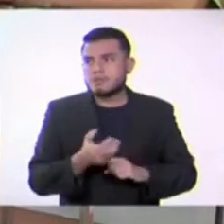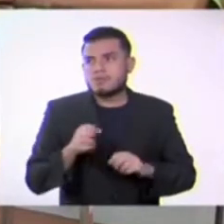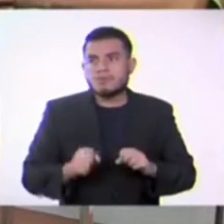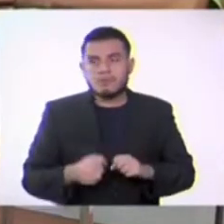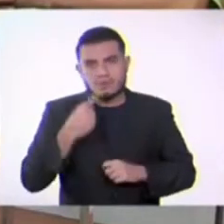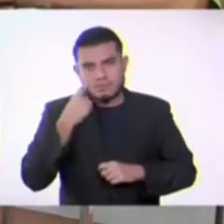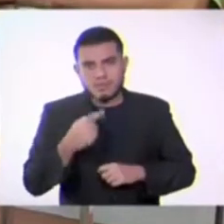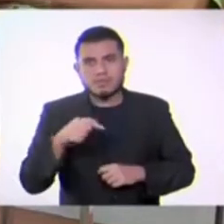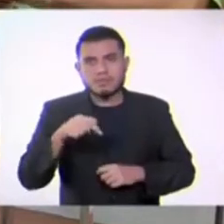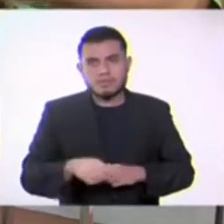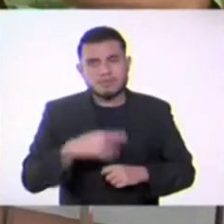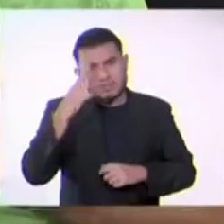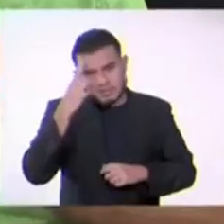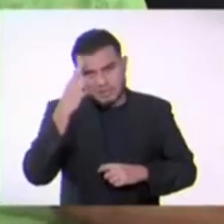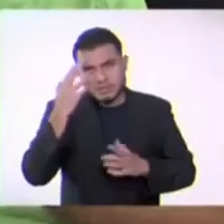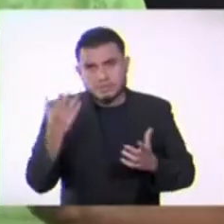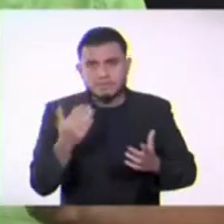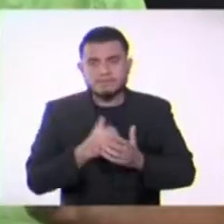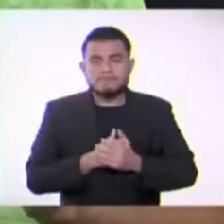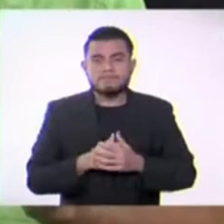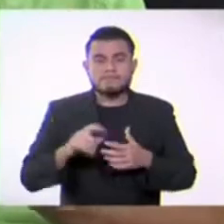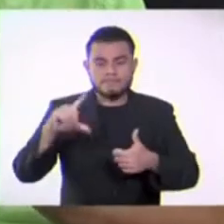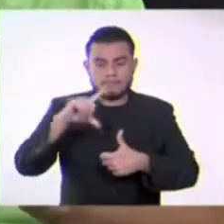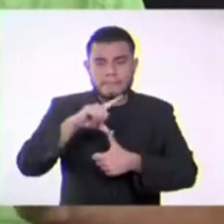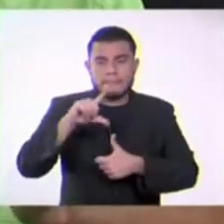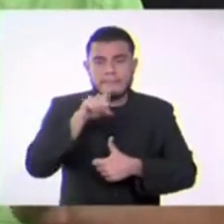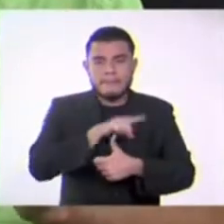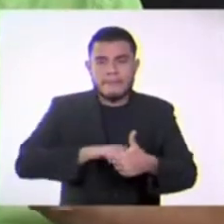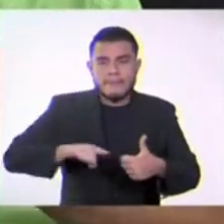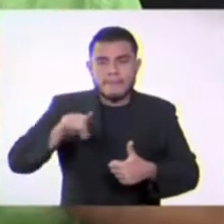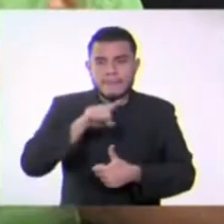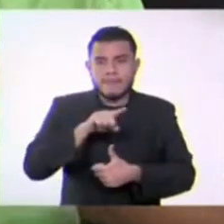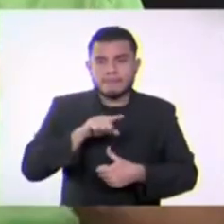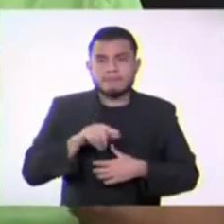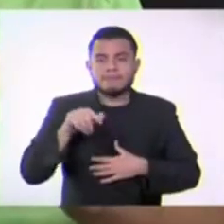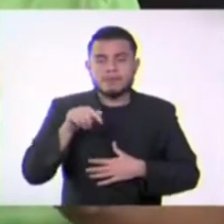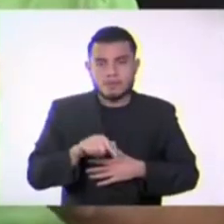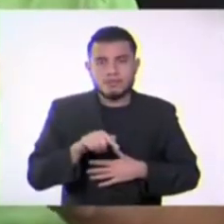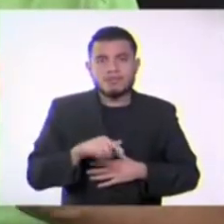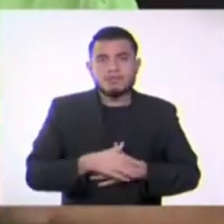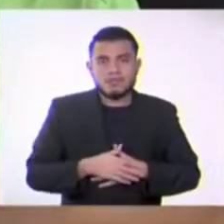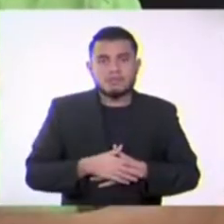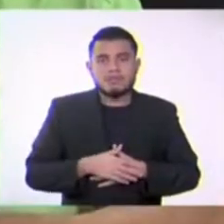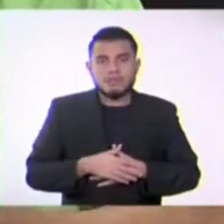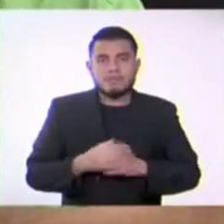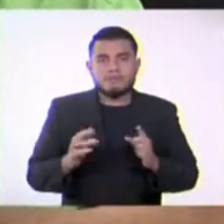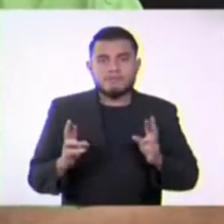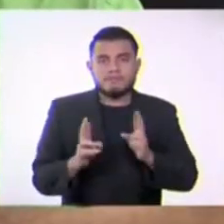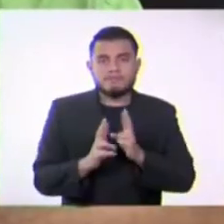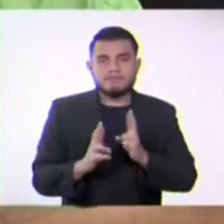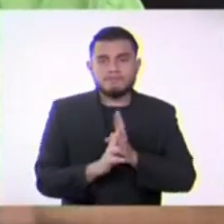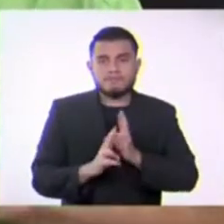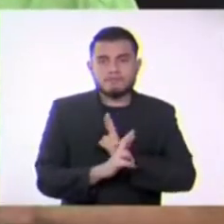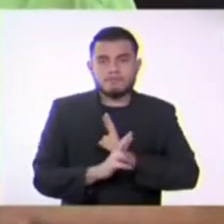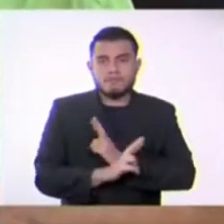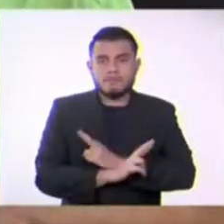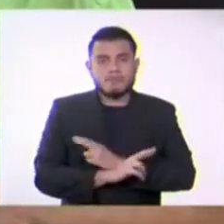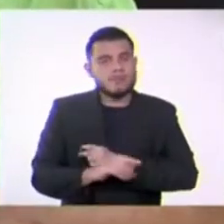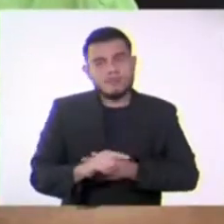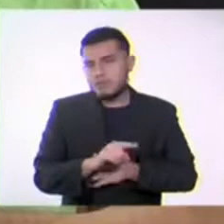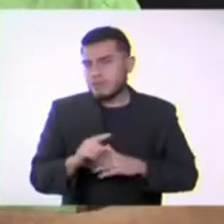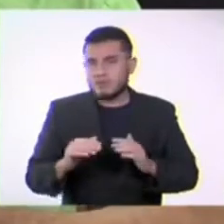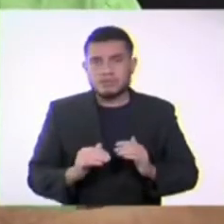Federico? Bueno, que América Latina con estas reformas que se estaban dando, no estaba superando sus